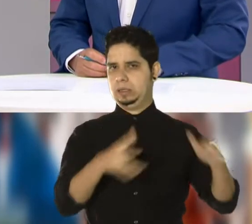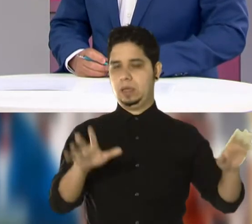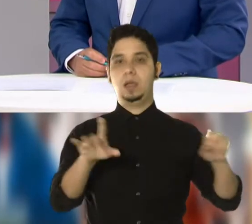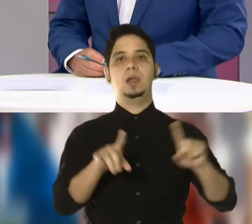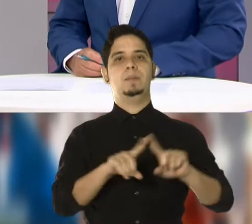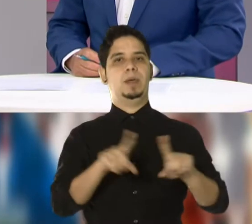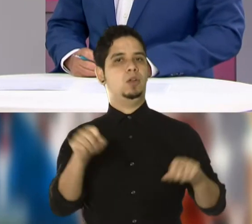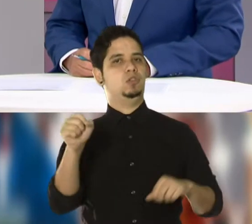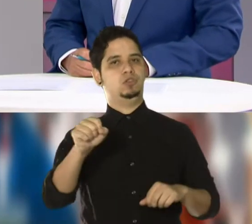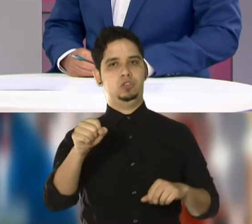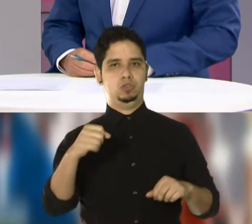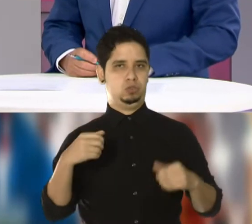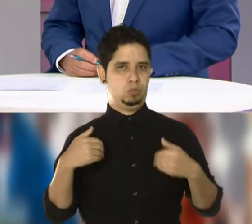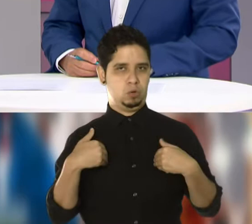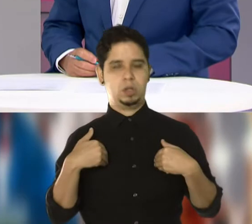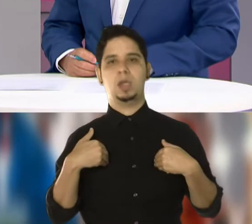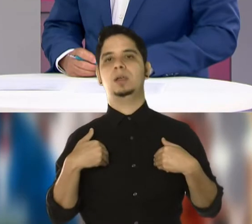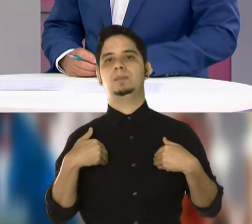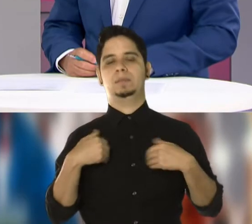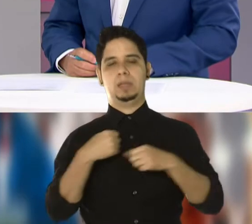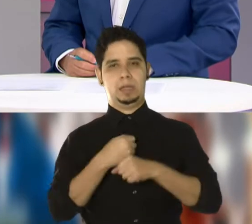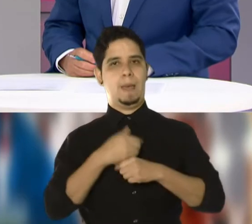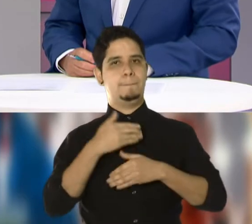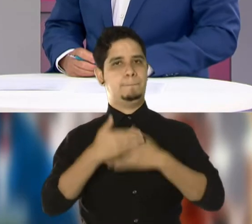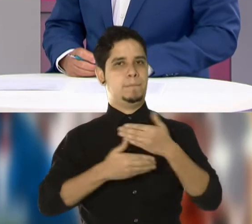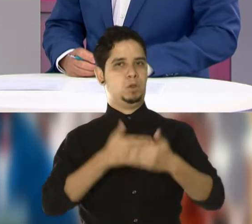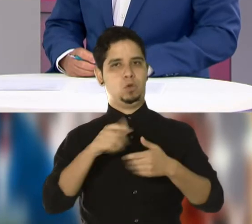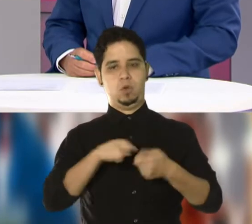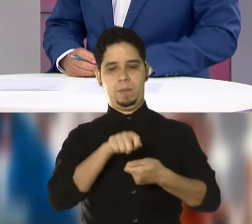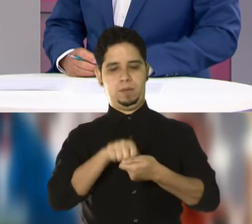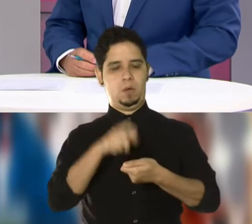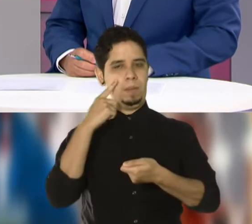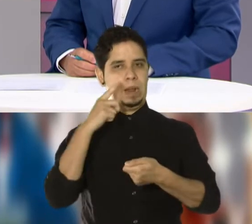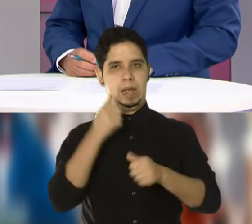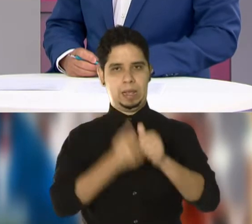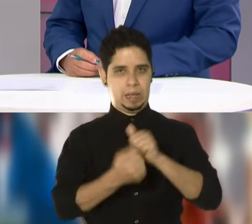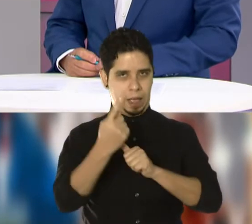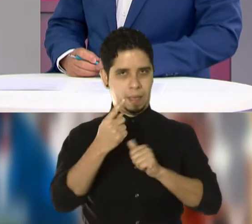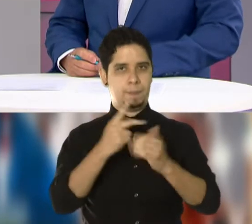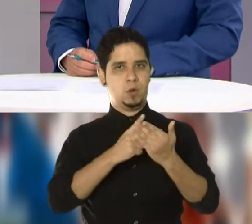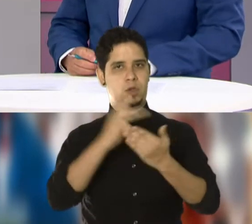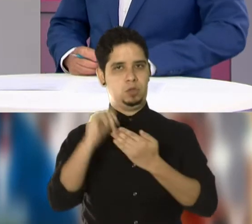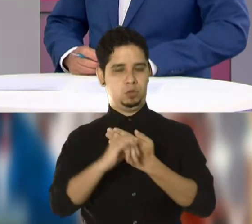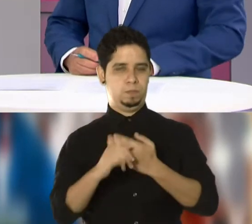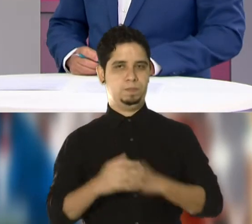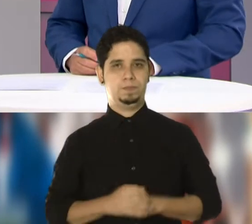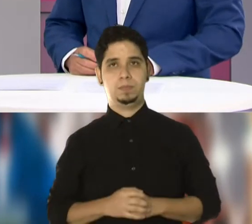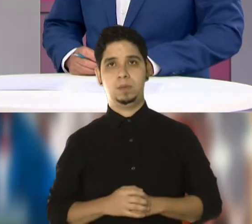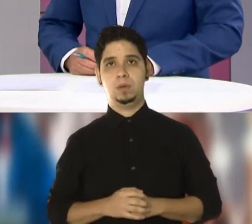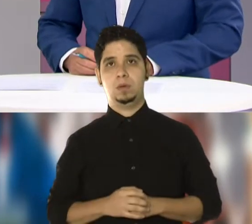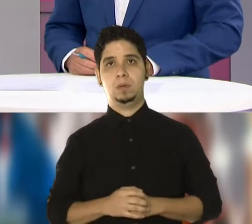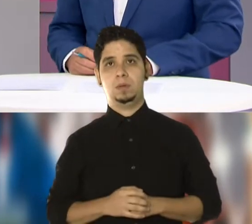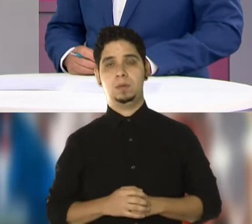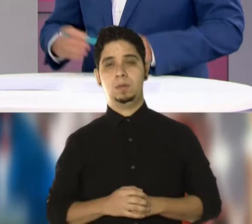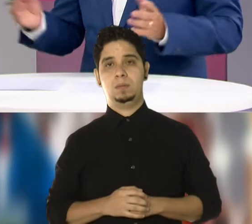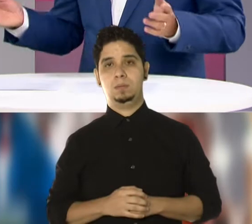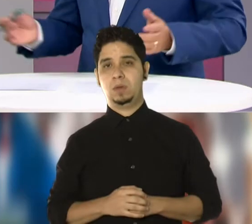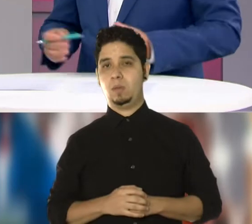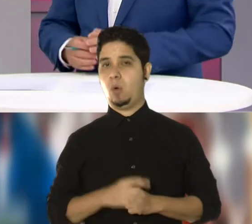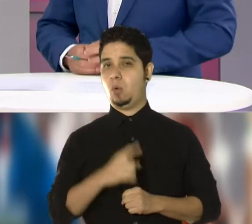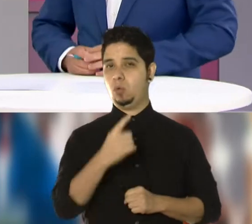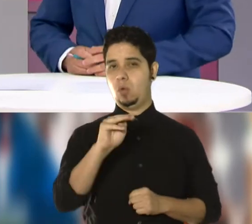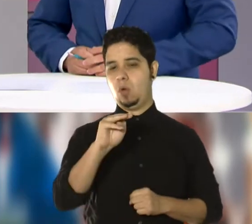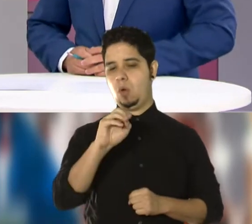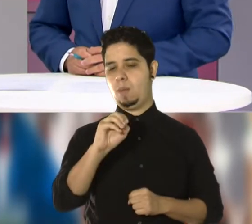preparar protocolos específicos para el sector. Se preparó más de un protocolo modelo. Como por